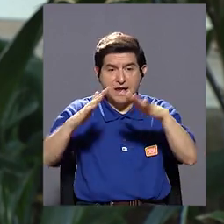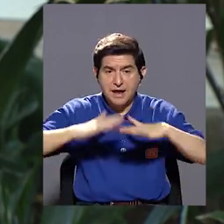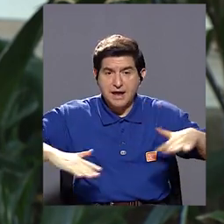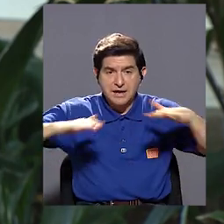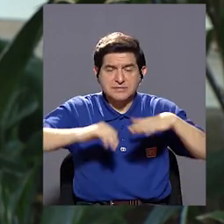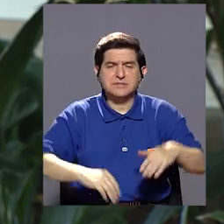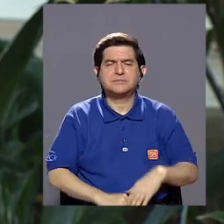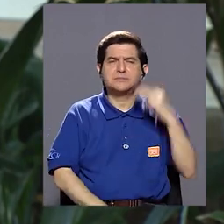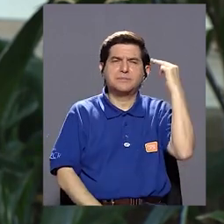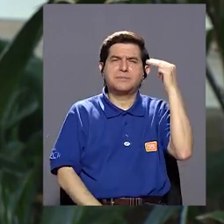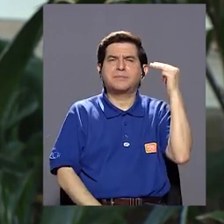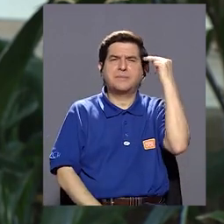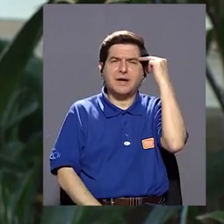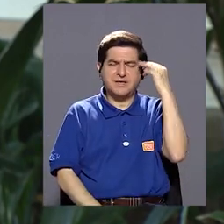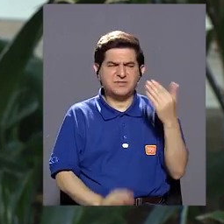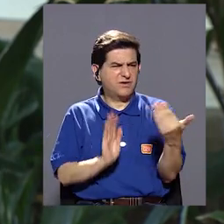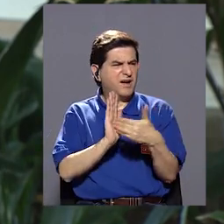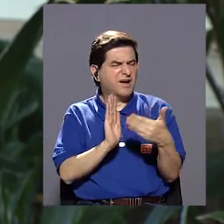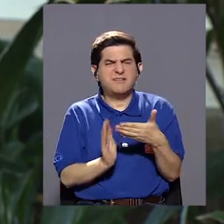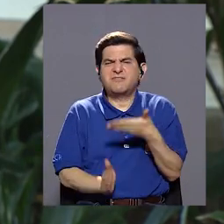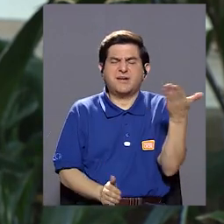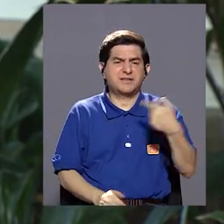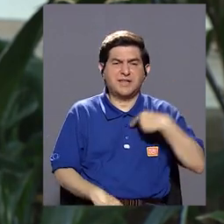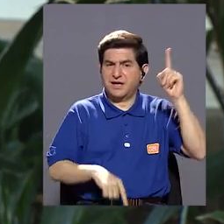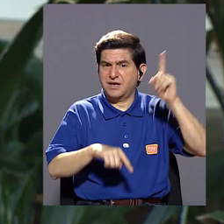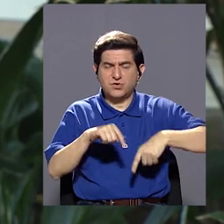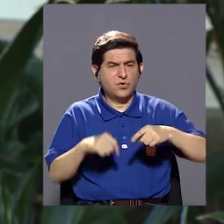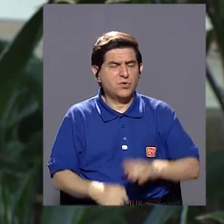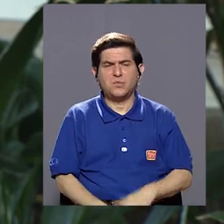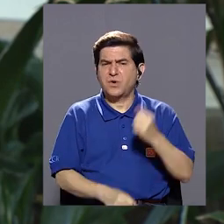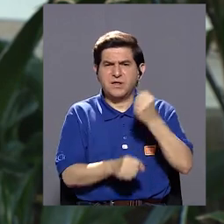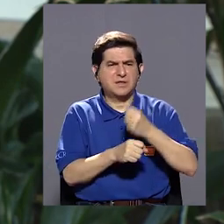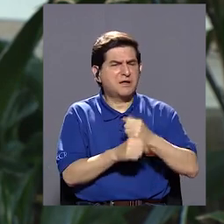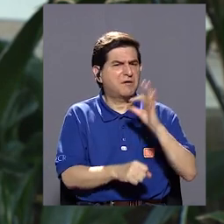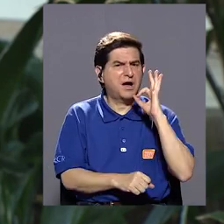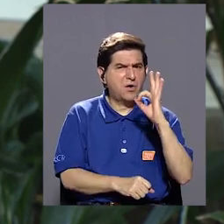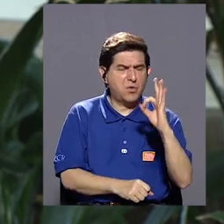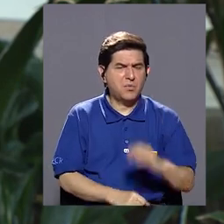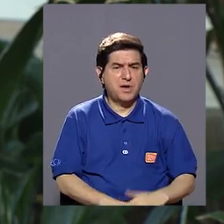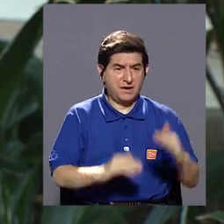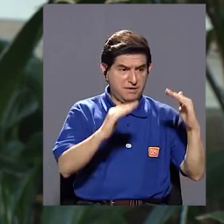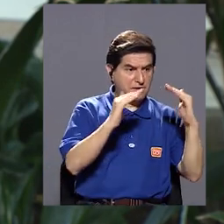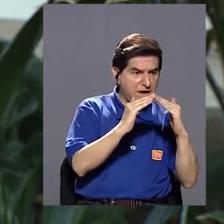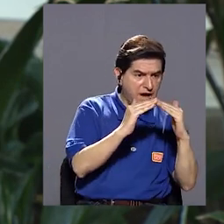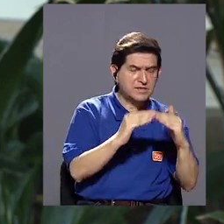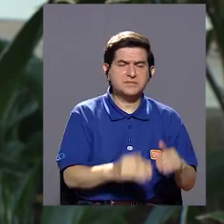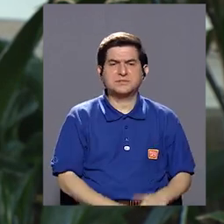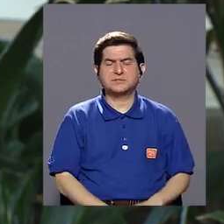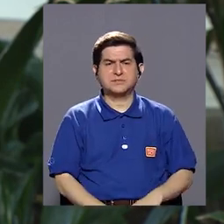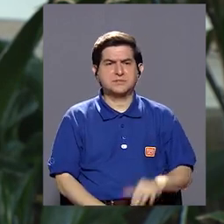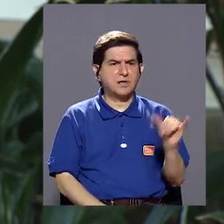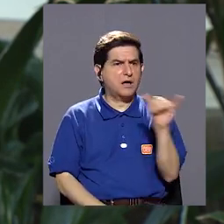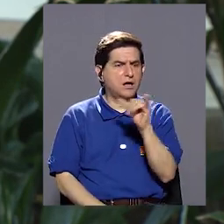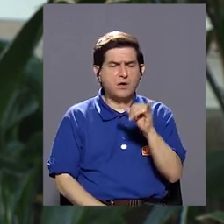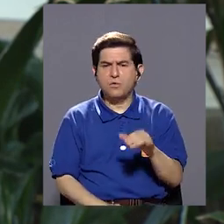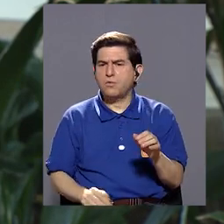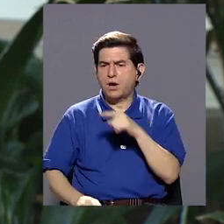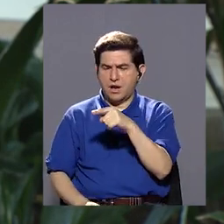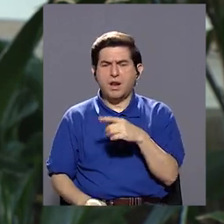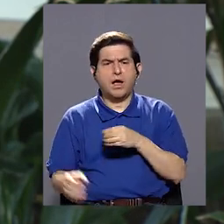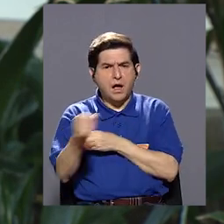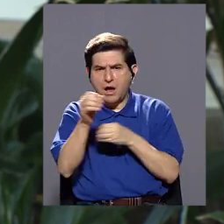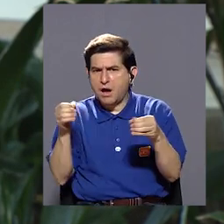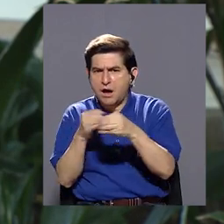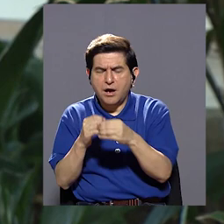de poder meditar qué es lo que me está afectando para yo no poder desempeñarme tan bien en casa, teletrabajando, como lo hago en mi